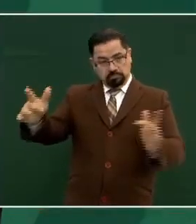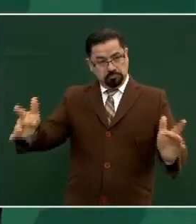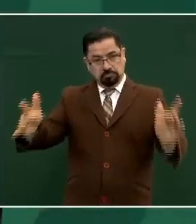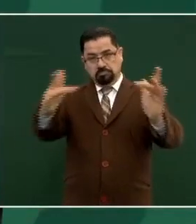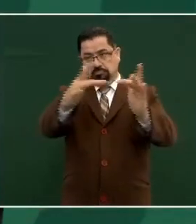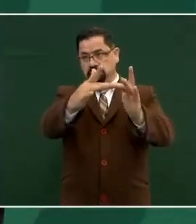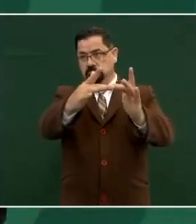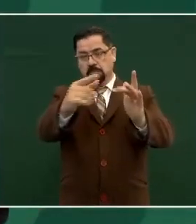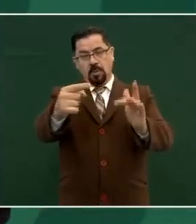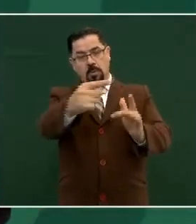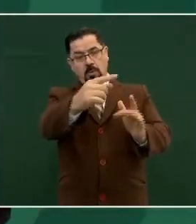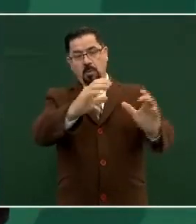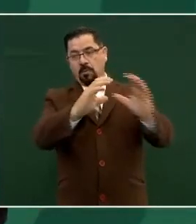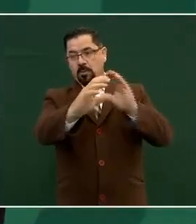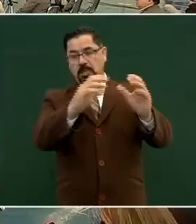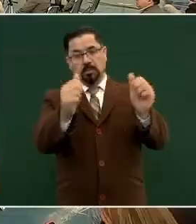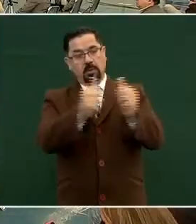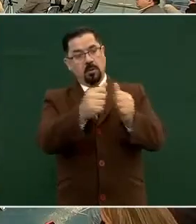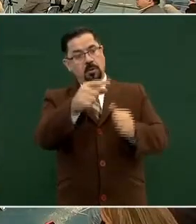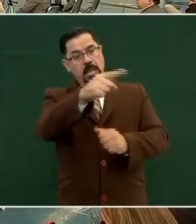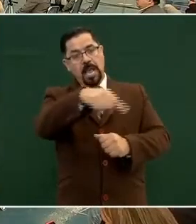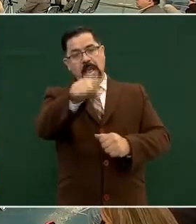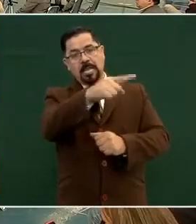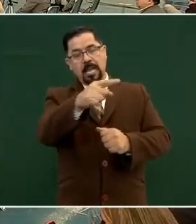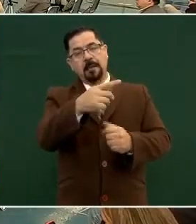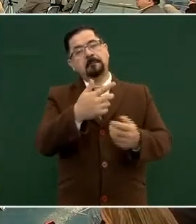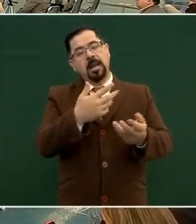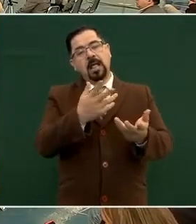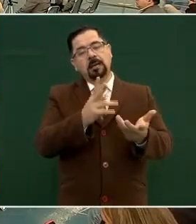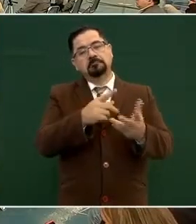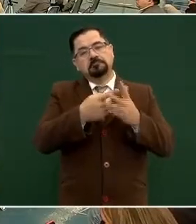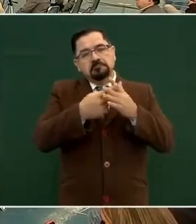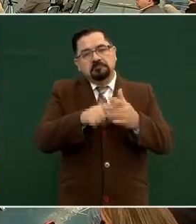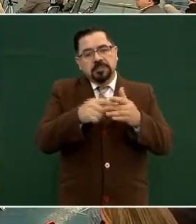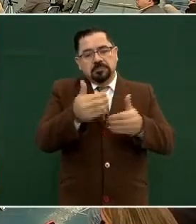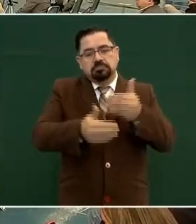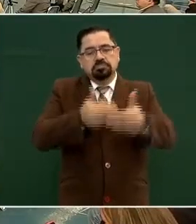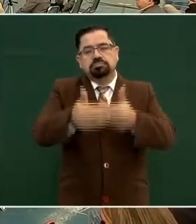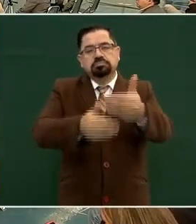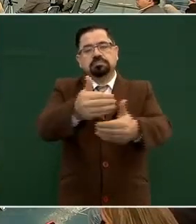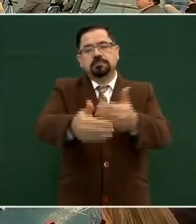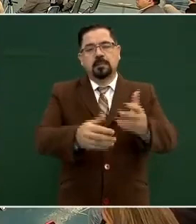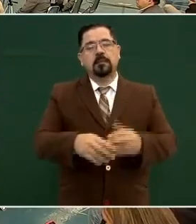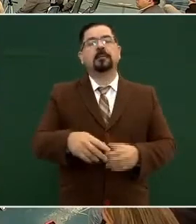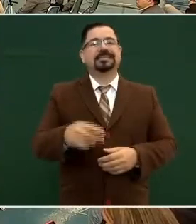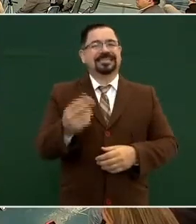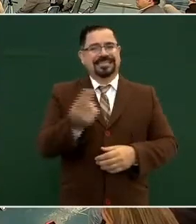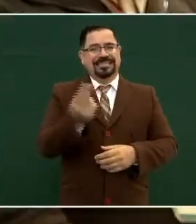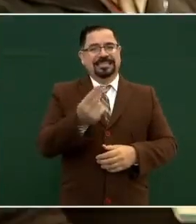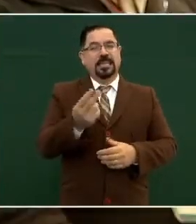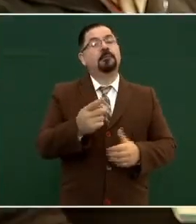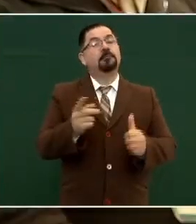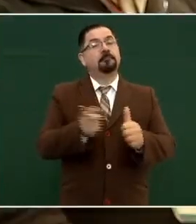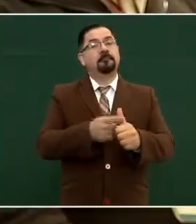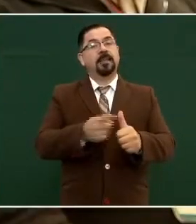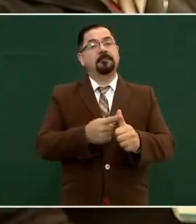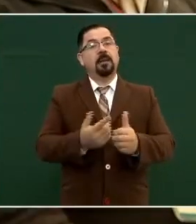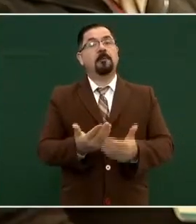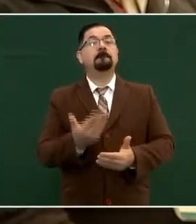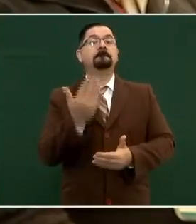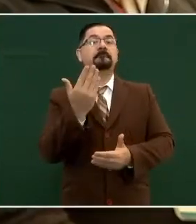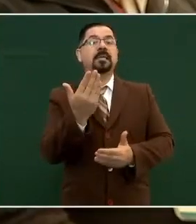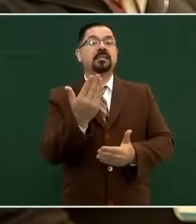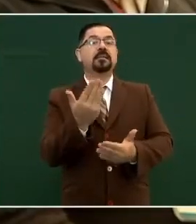estableciera comunicación con ella y se hicieran los trámites, porque hay que hacer la solicitud al